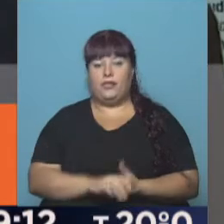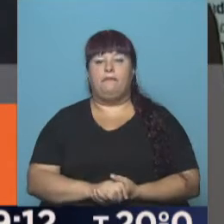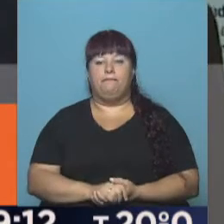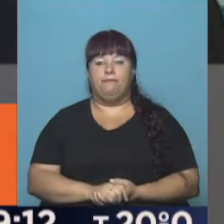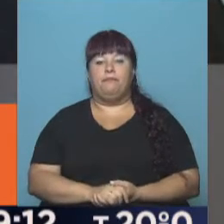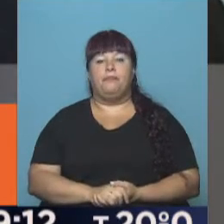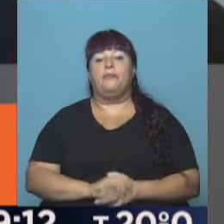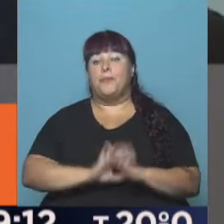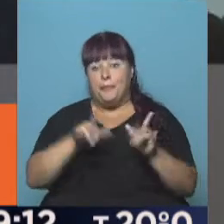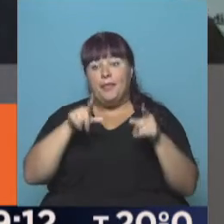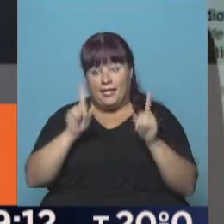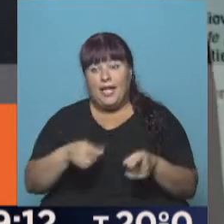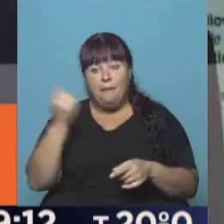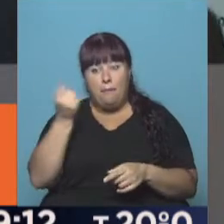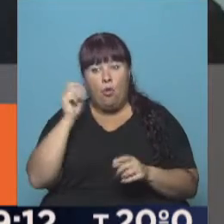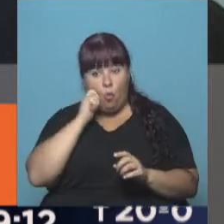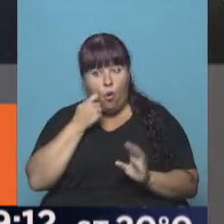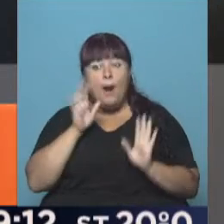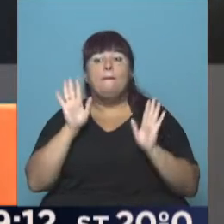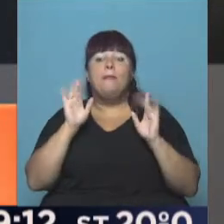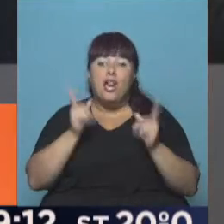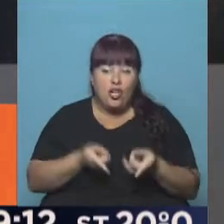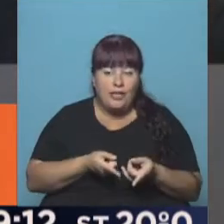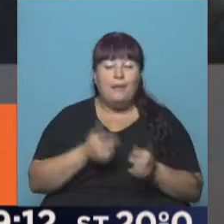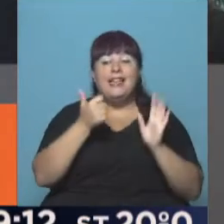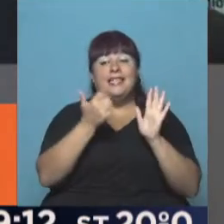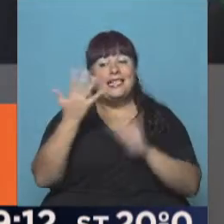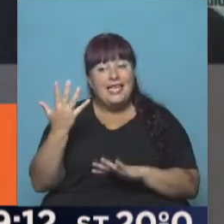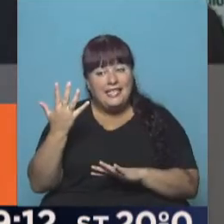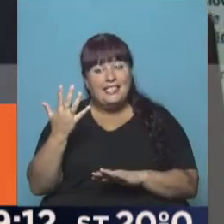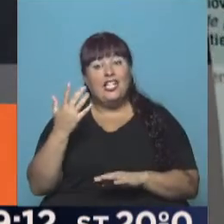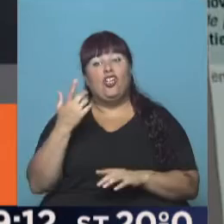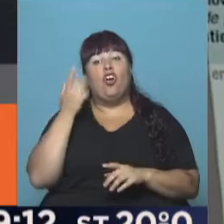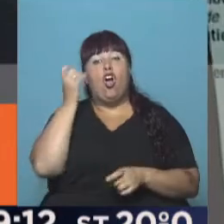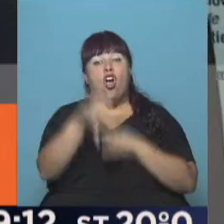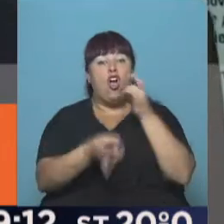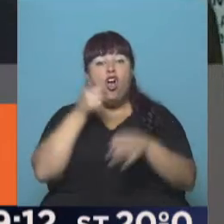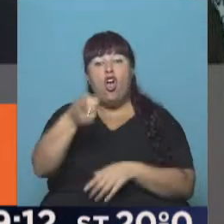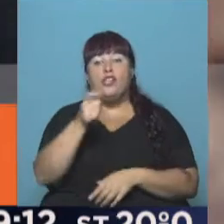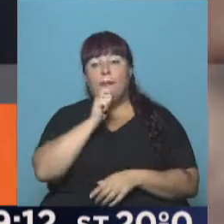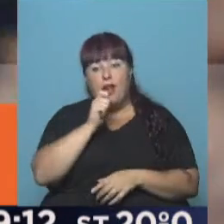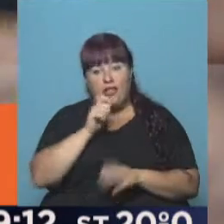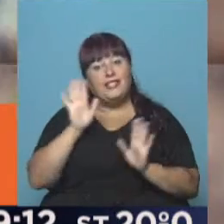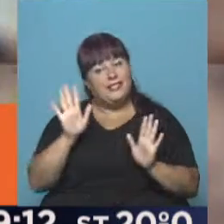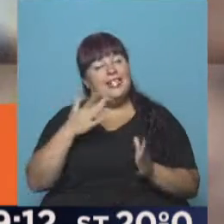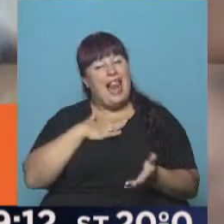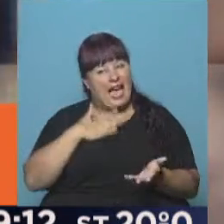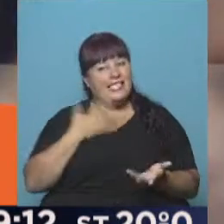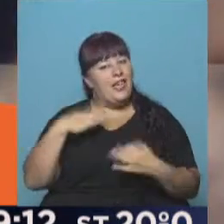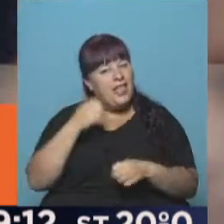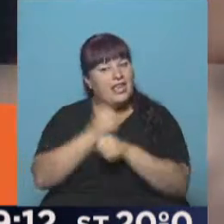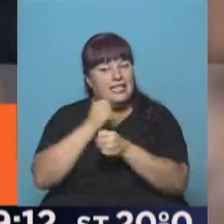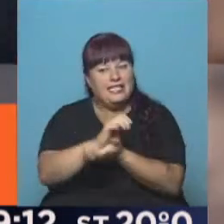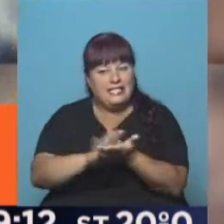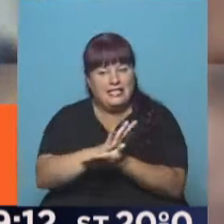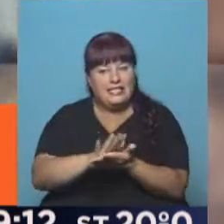2014, ¿no? Así que eso también es muy bueno. Pero por supuesto, 65 casos de ataque a la libertad de expresión son para lamentar, son para seguir